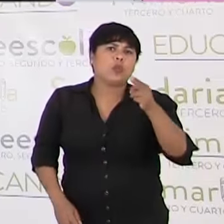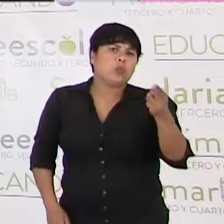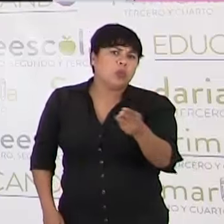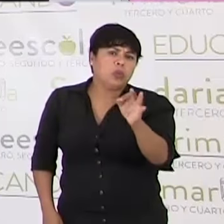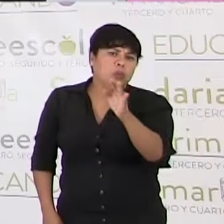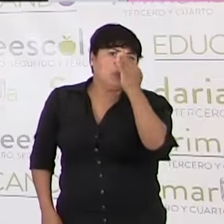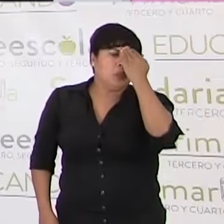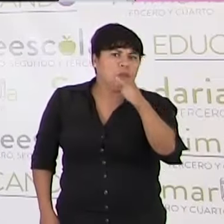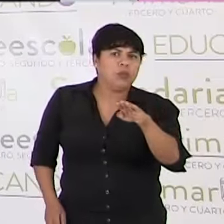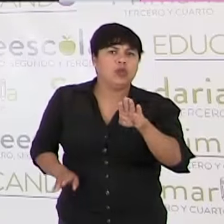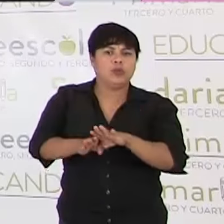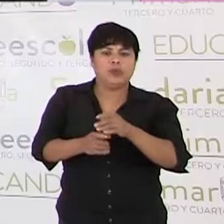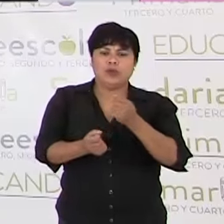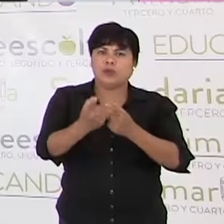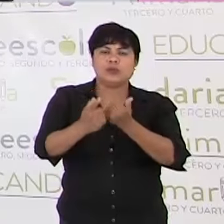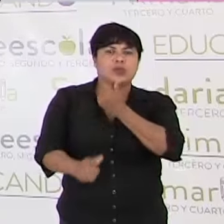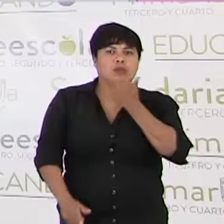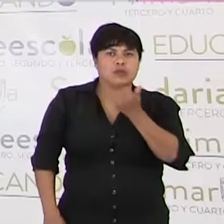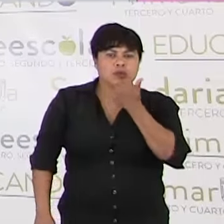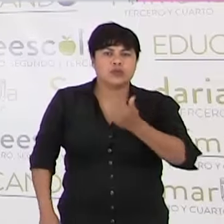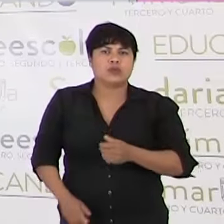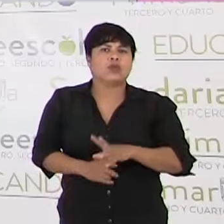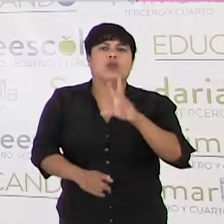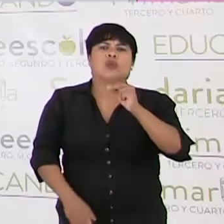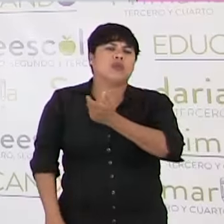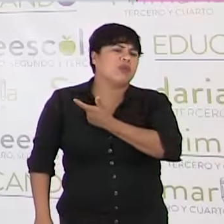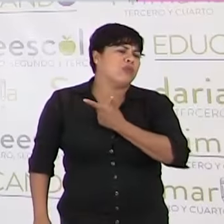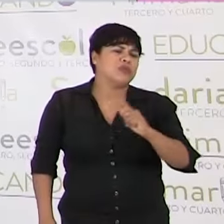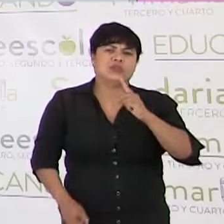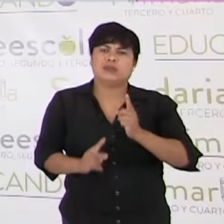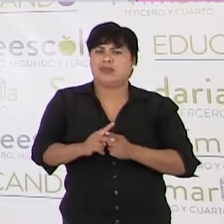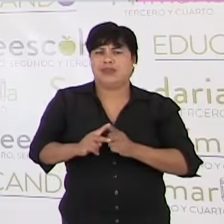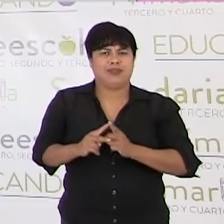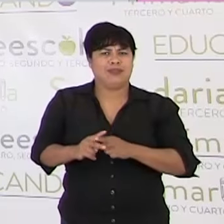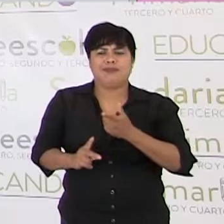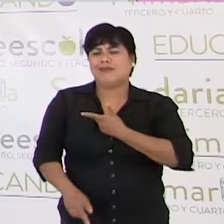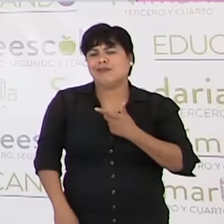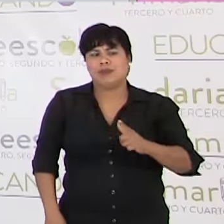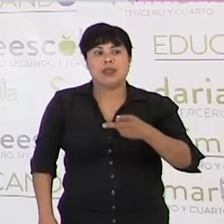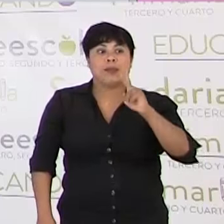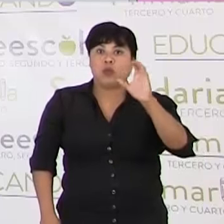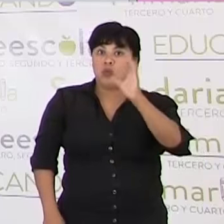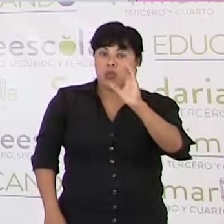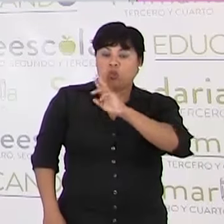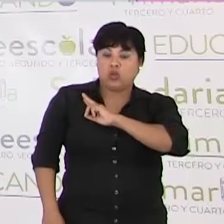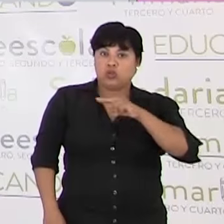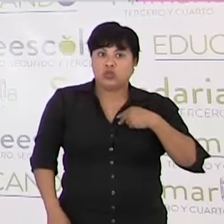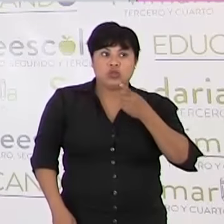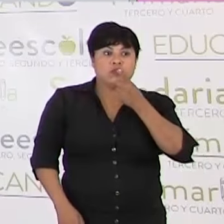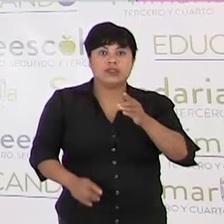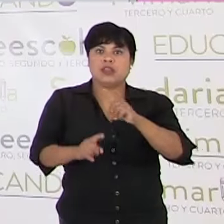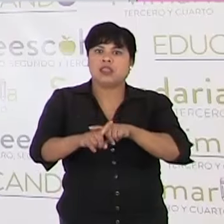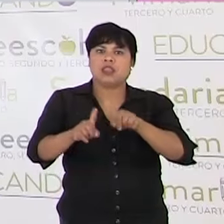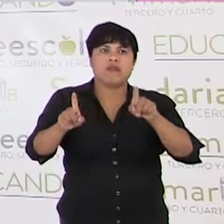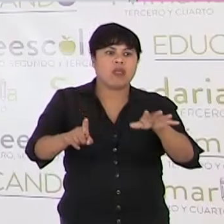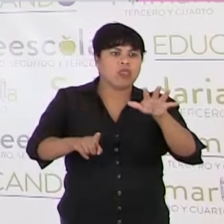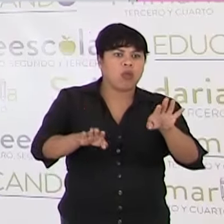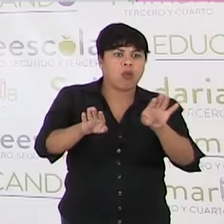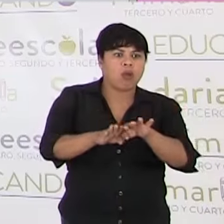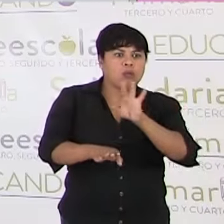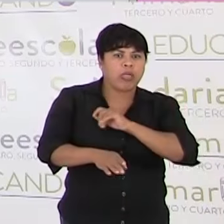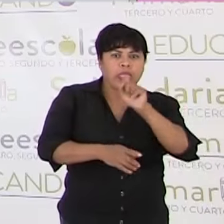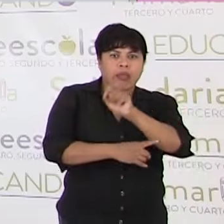a la mayoría de los alumnos no les gusta matemáticas, pero cuando nos presentan algo diferente,